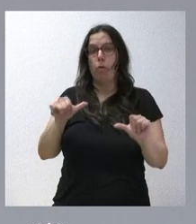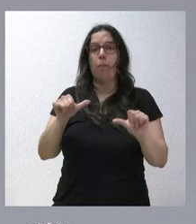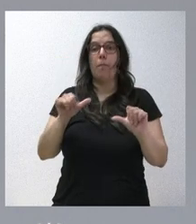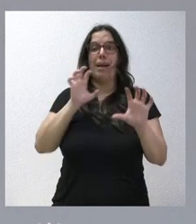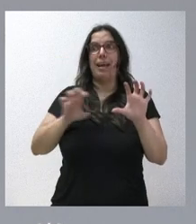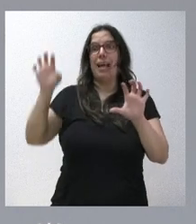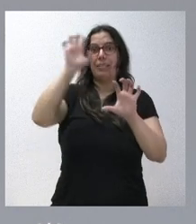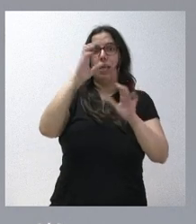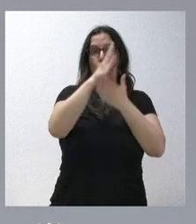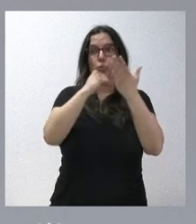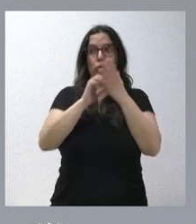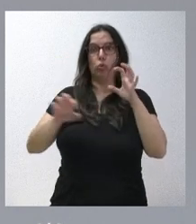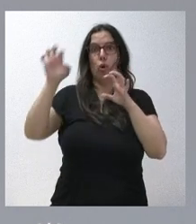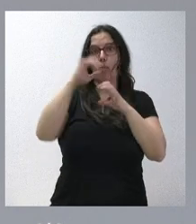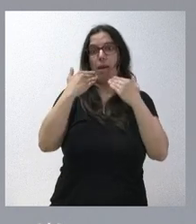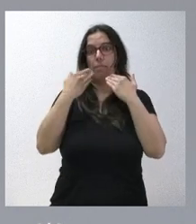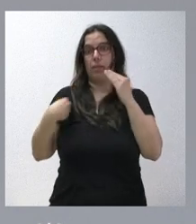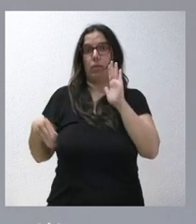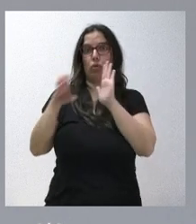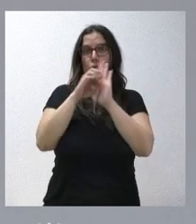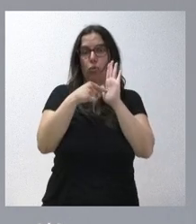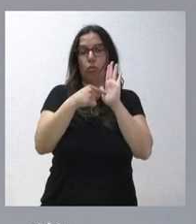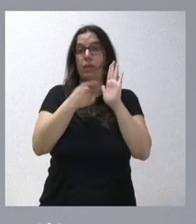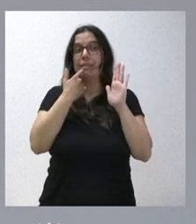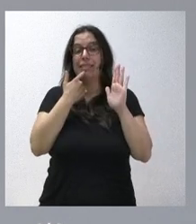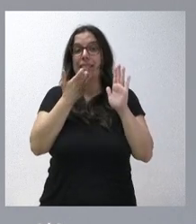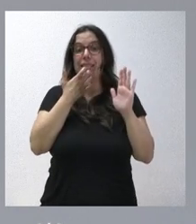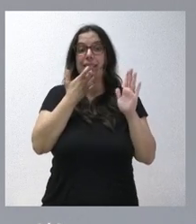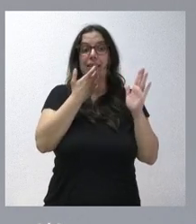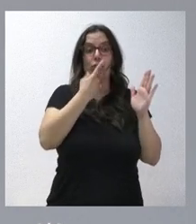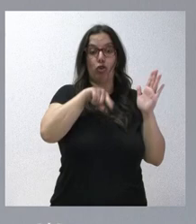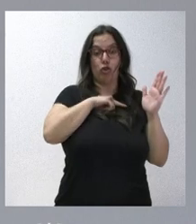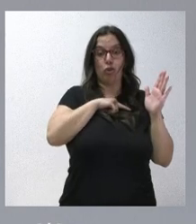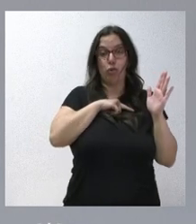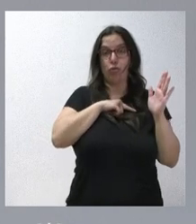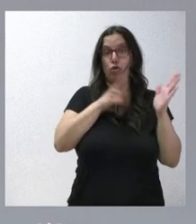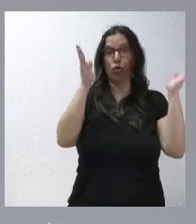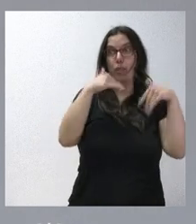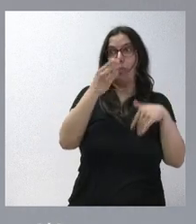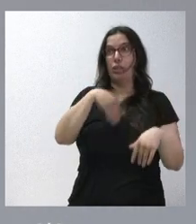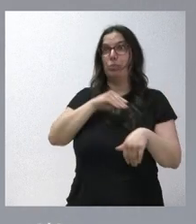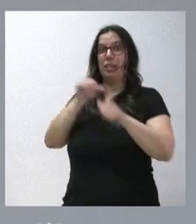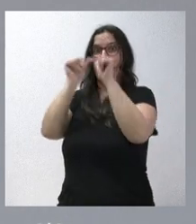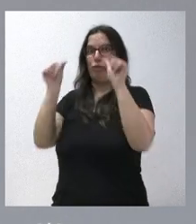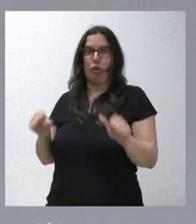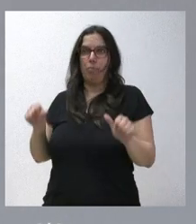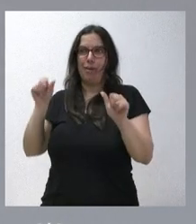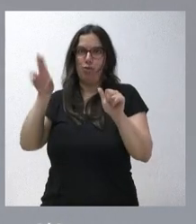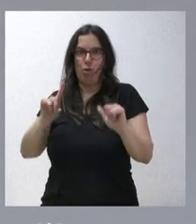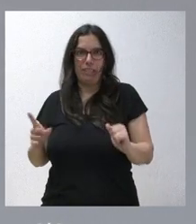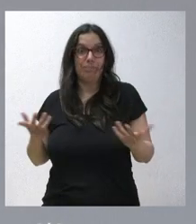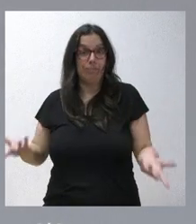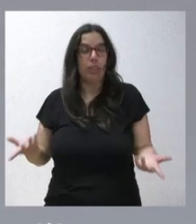autonómico la España actual No se podría entender sin sin nuestra participación como comunidad Autónoma por lo